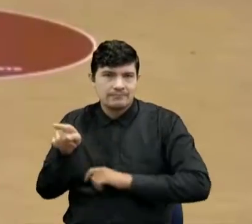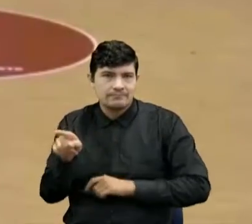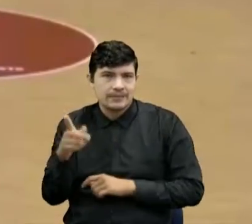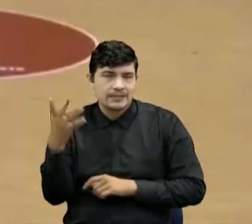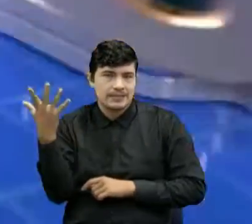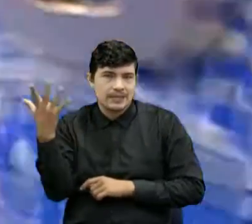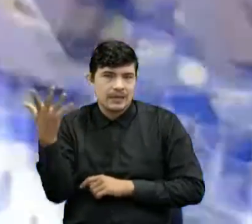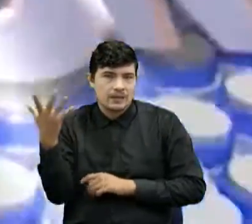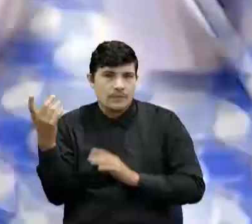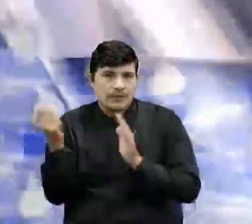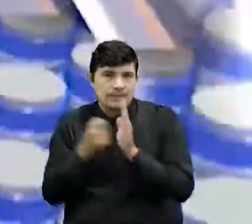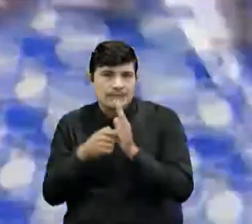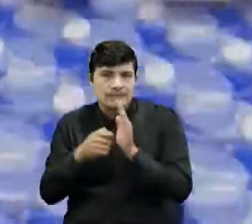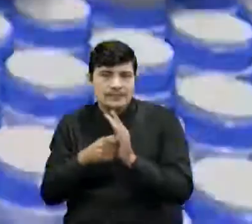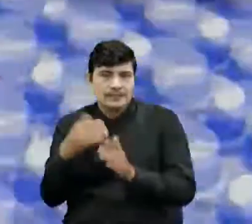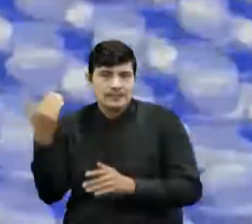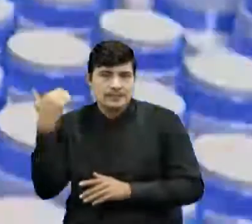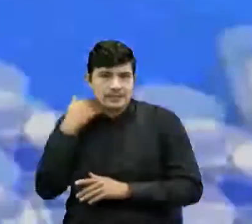5 faltas.